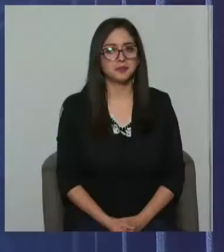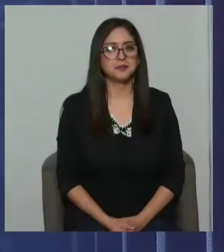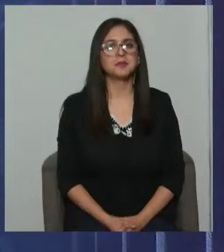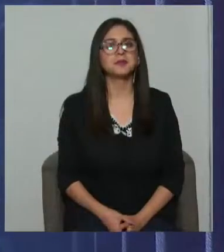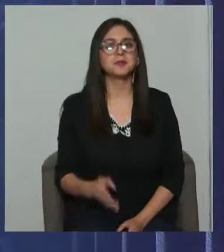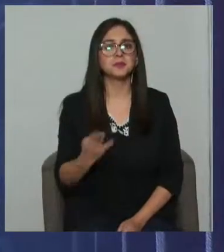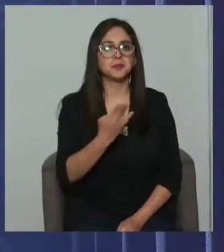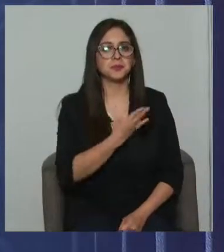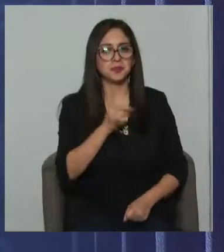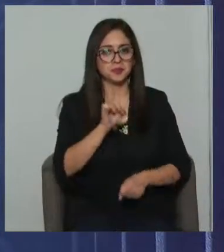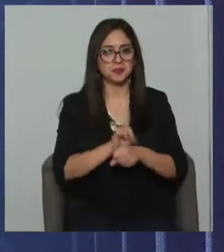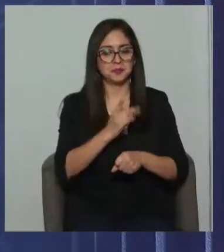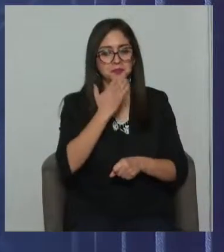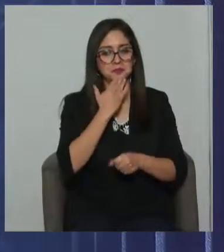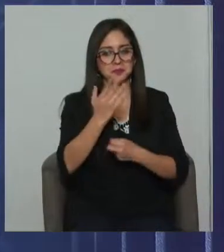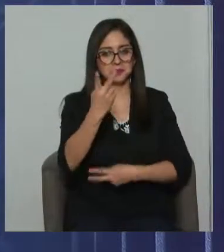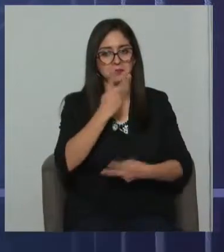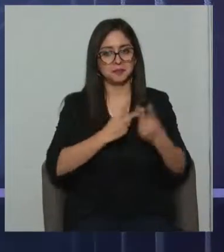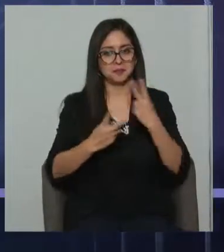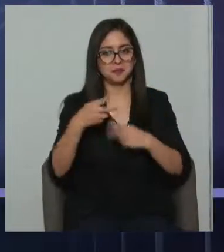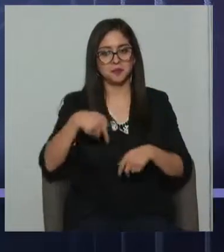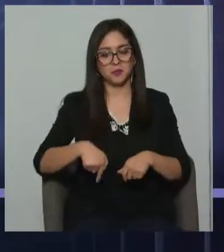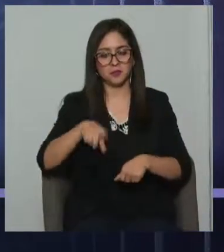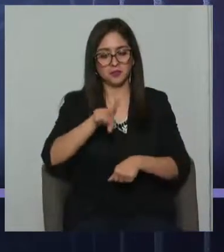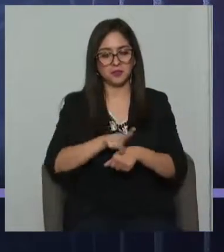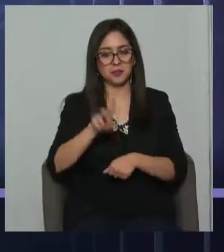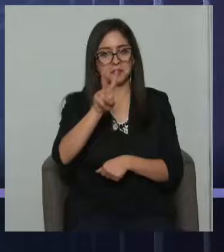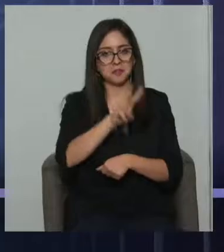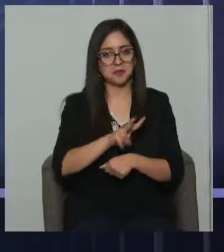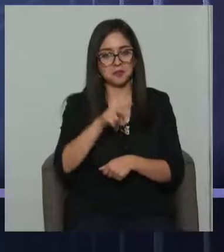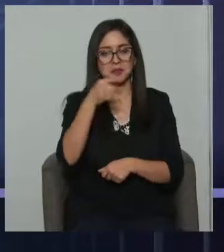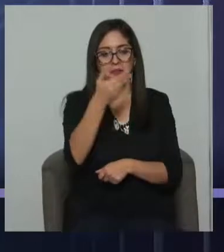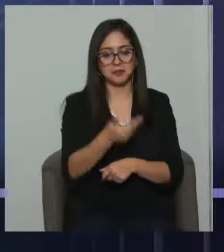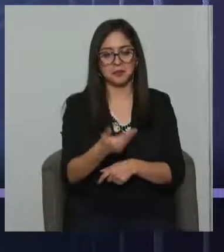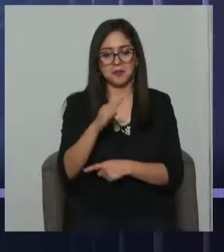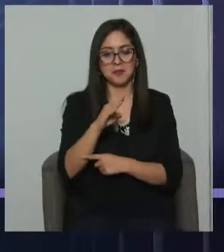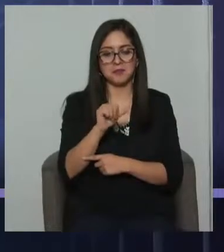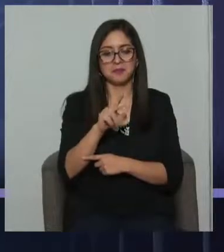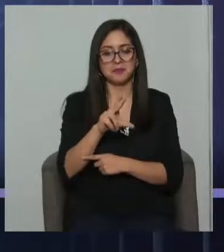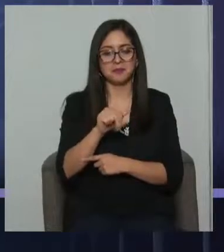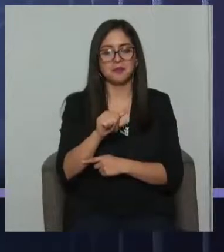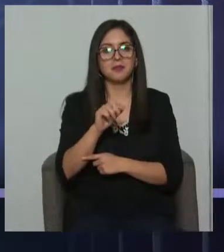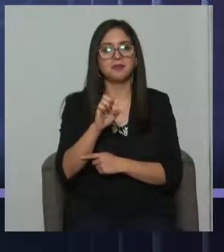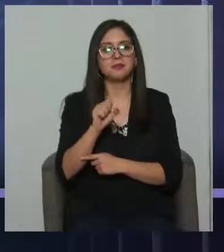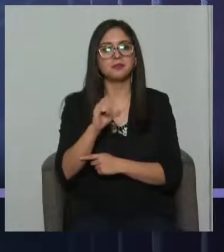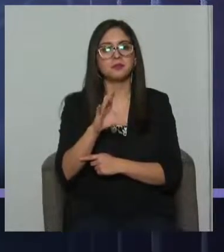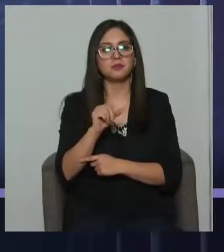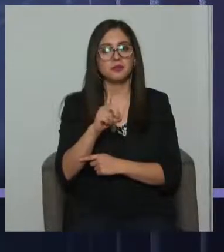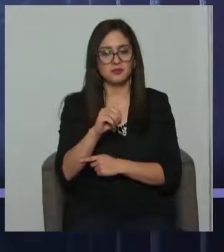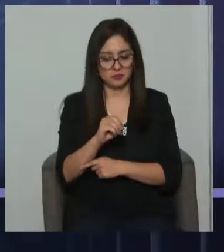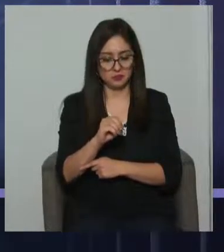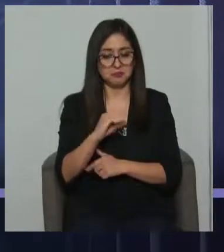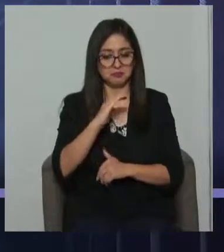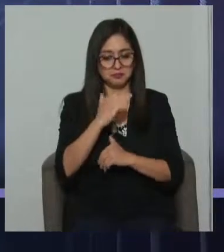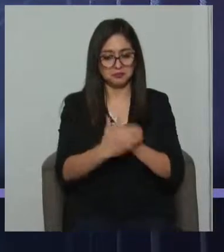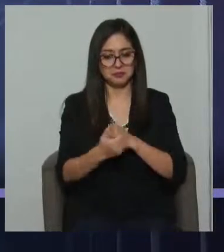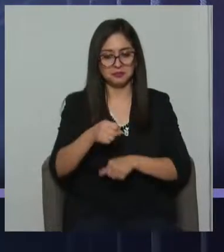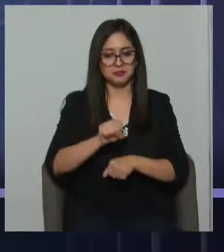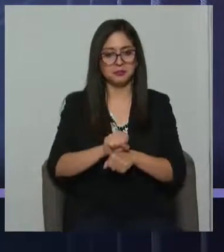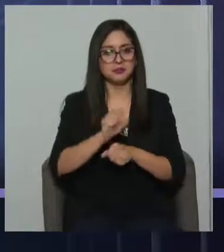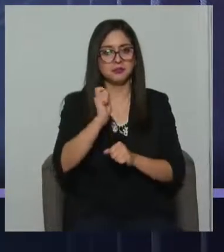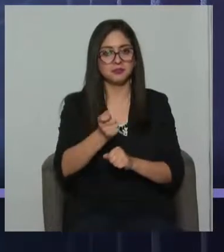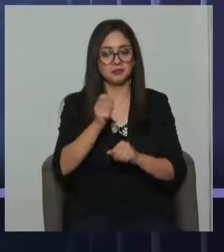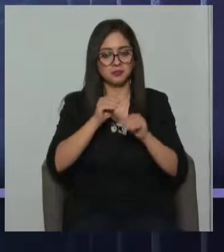Muy buenos días, bienvenidas, bienvenidos. Ya es viernes, yo soy Mariana Escobedo y pues ya cerramos la semana con teatro. Mire usted, vamos a